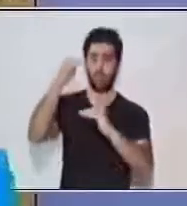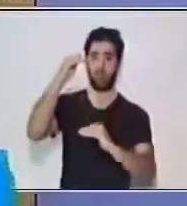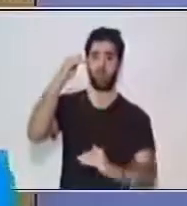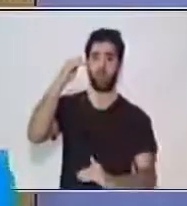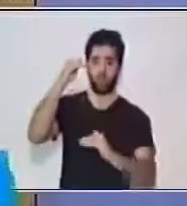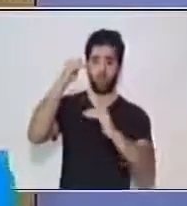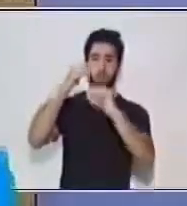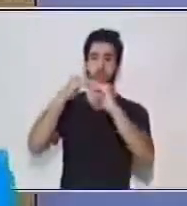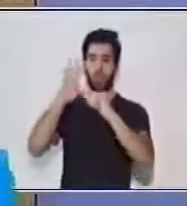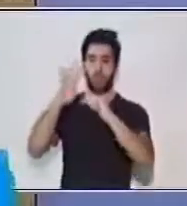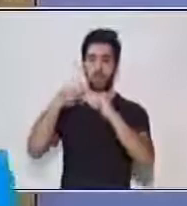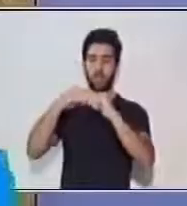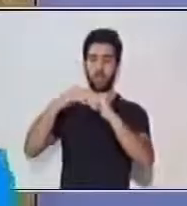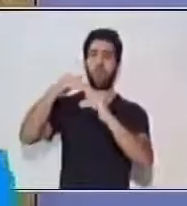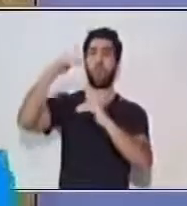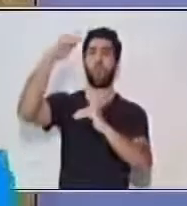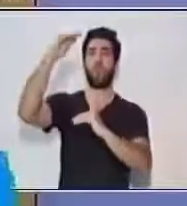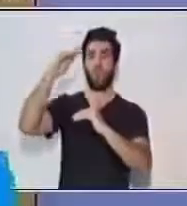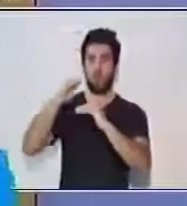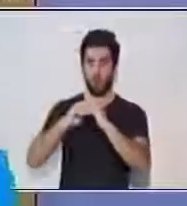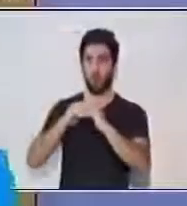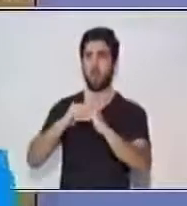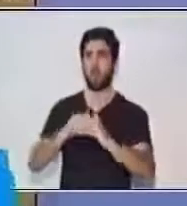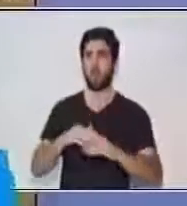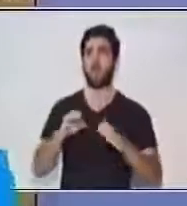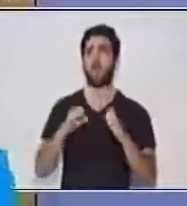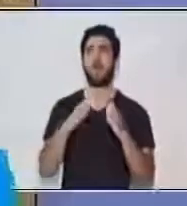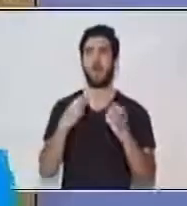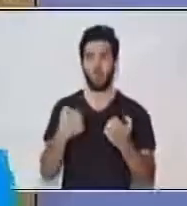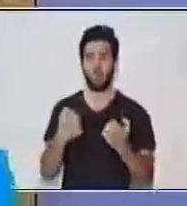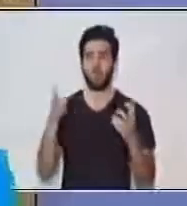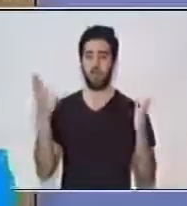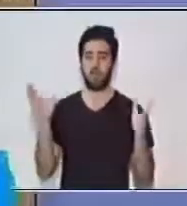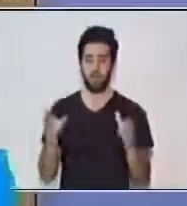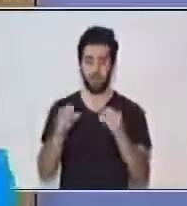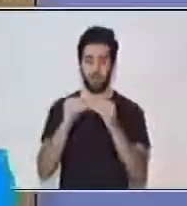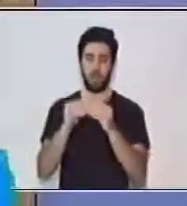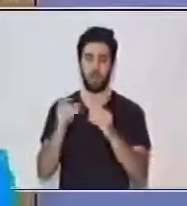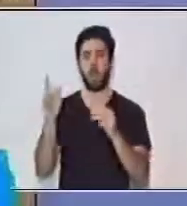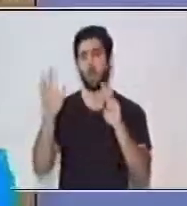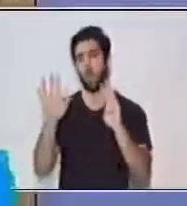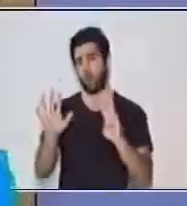abajo, hay que hacer la suma de esas dos amplitudes.